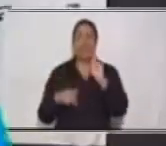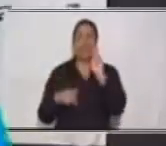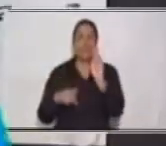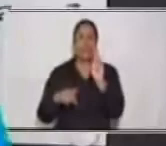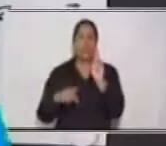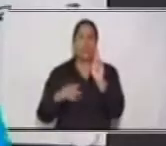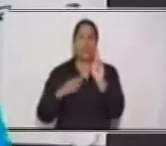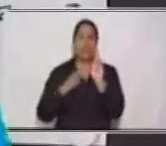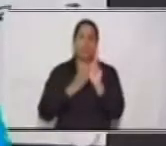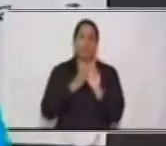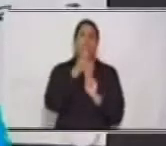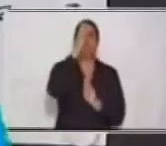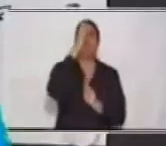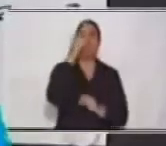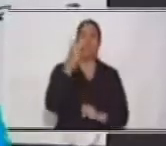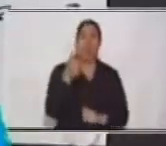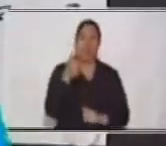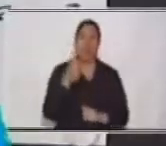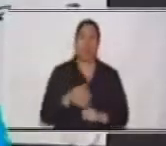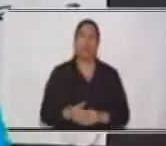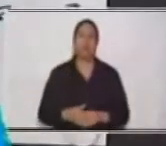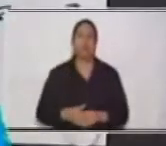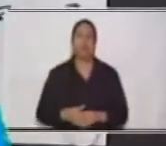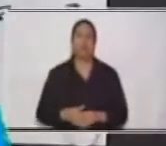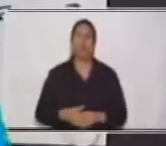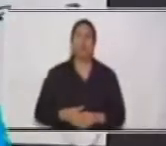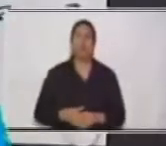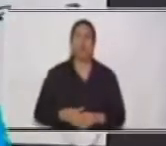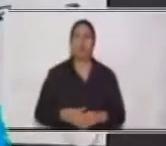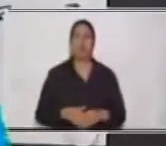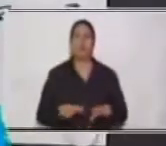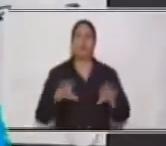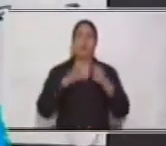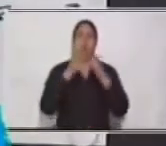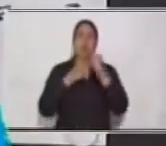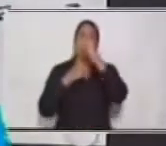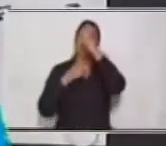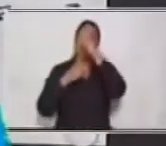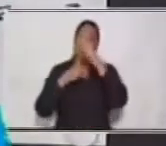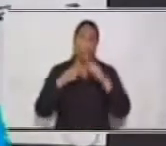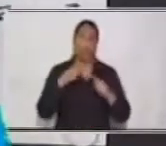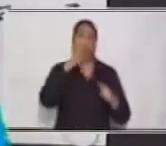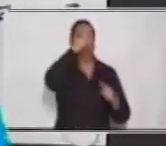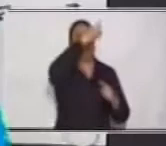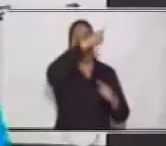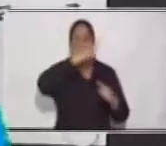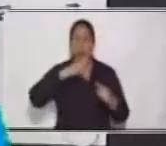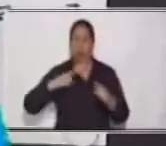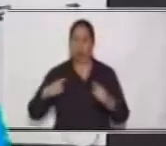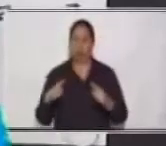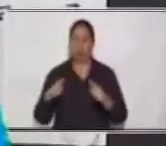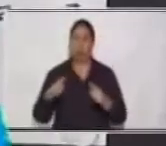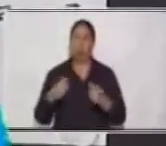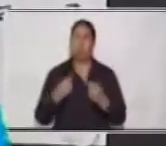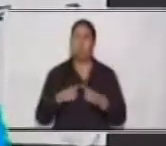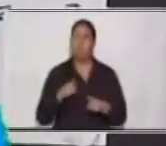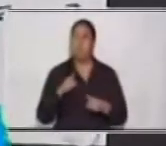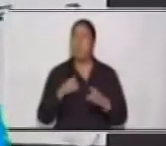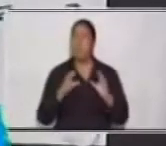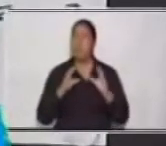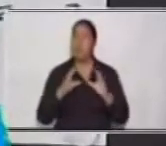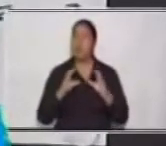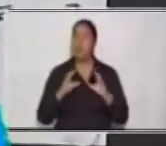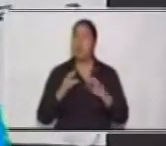sobre A. Y trazamos igual las asíntotas, pero tenemos el siguiente cuidado. Las